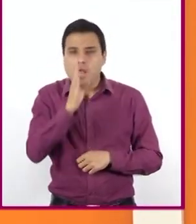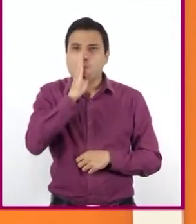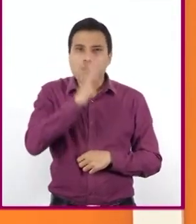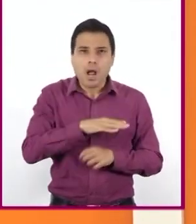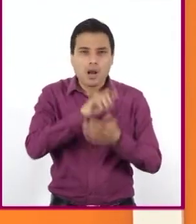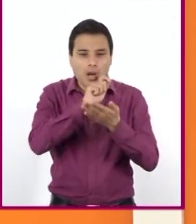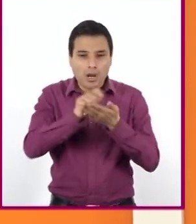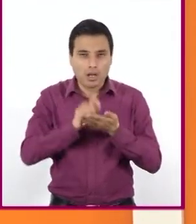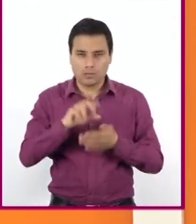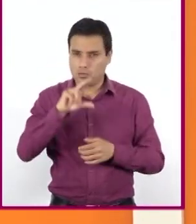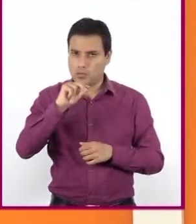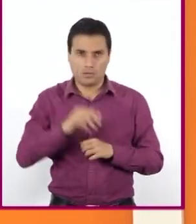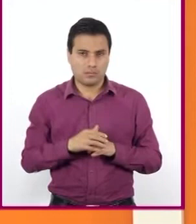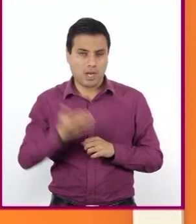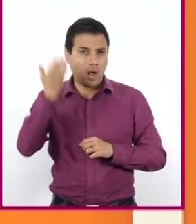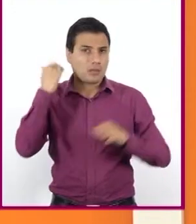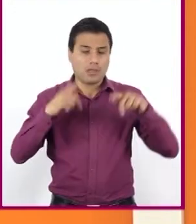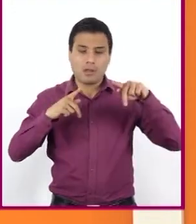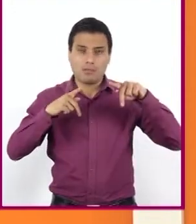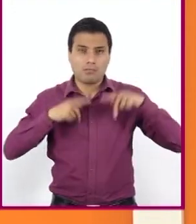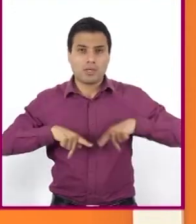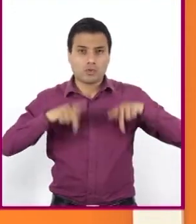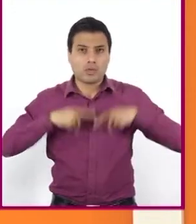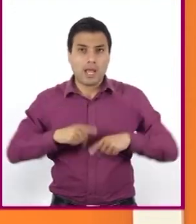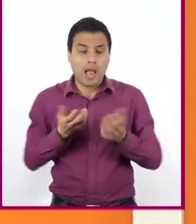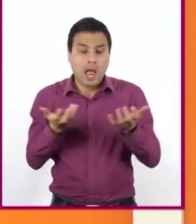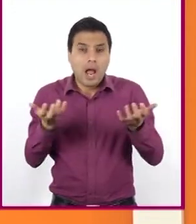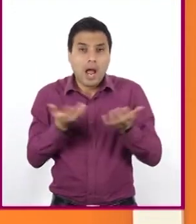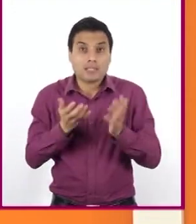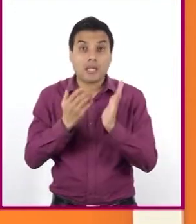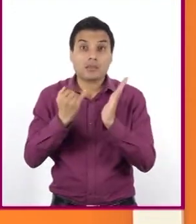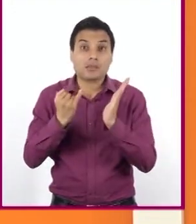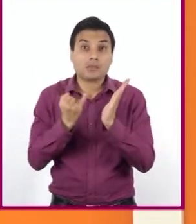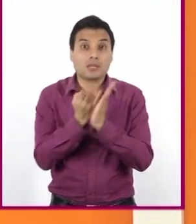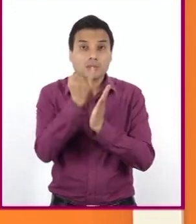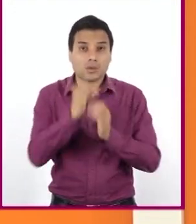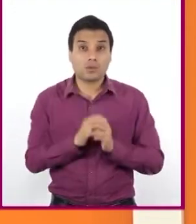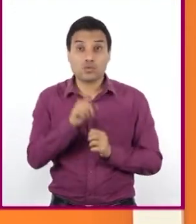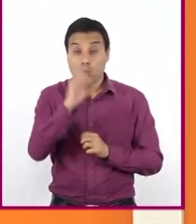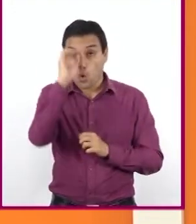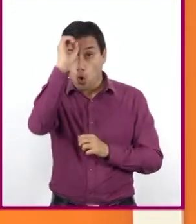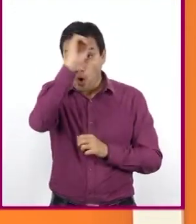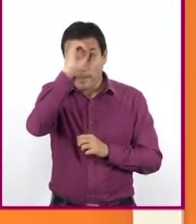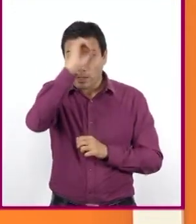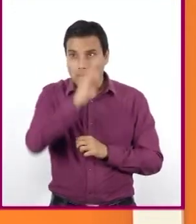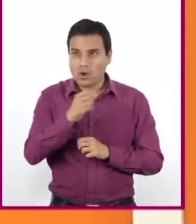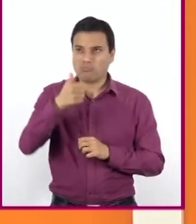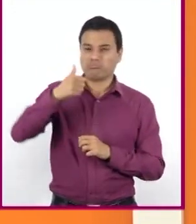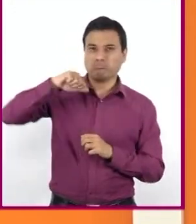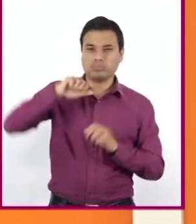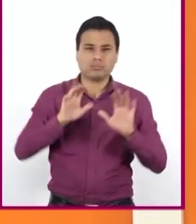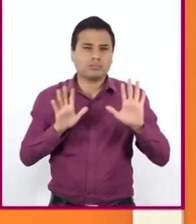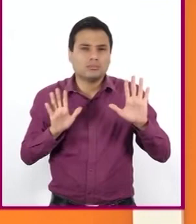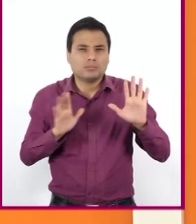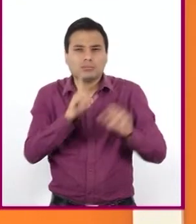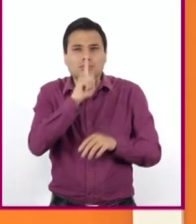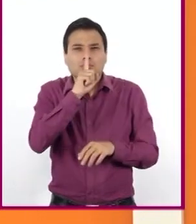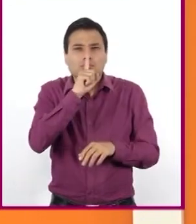que tomaron la decisión de ejecutar tales acciones o fueron partícipes de estos